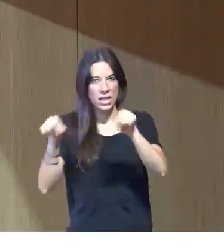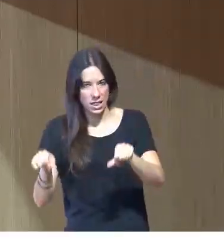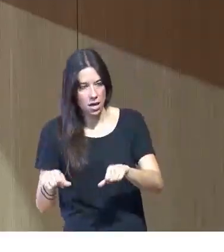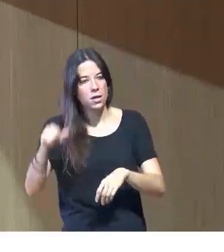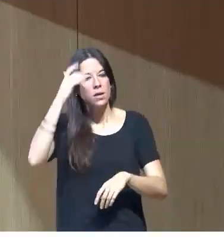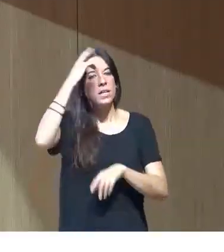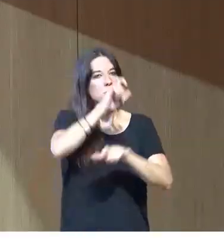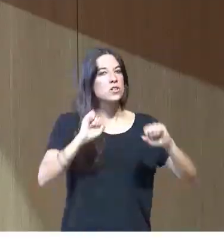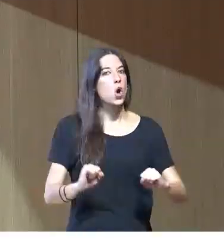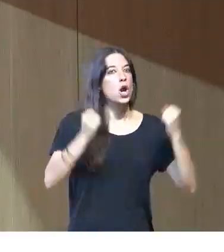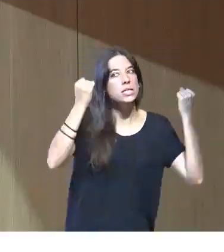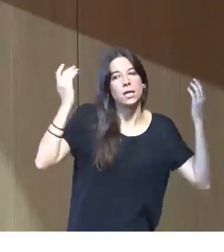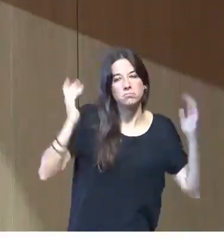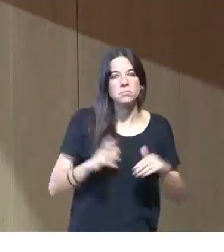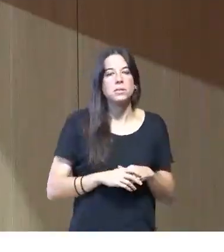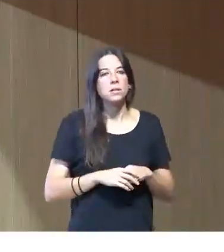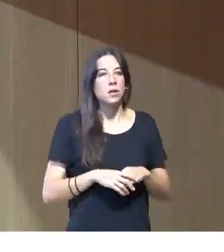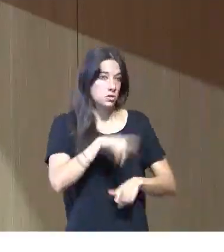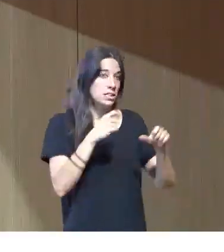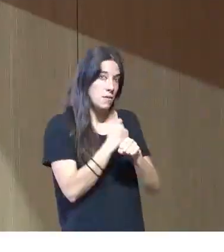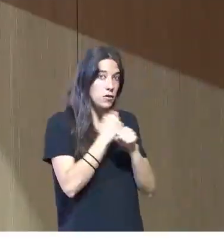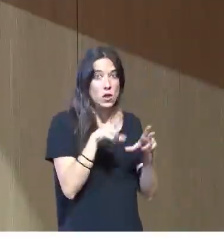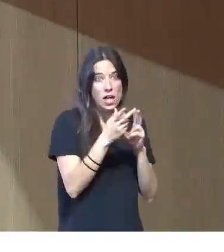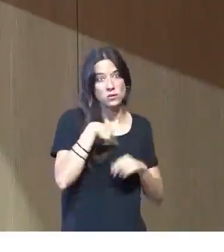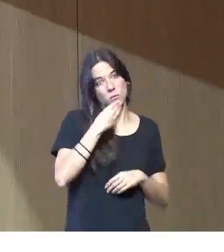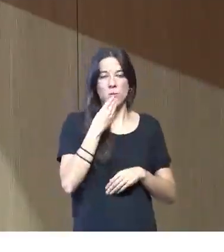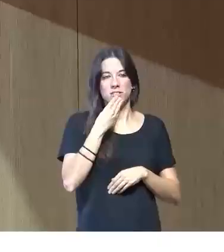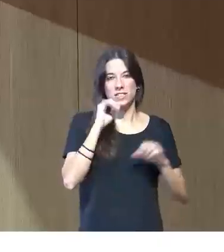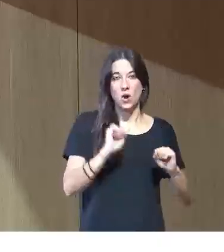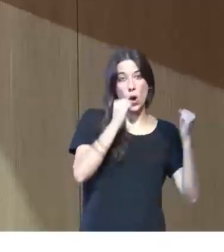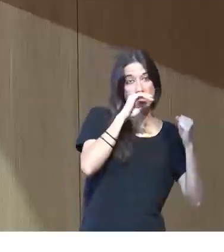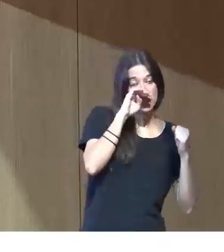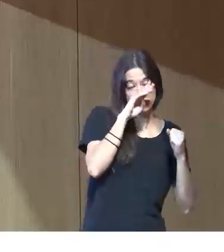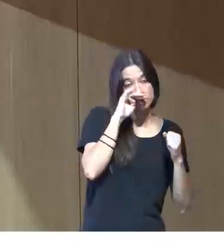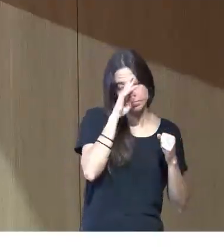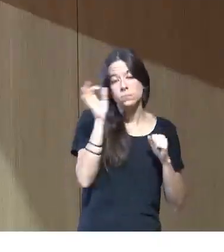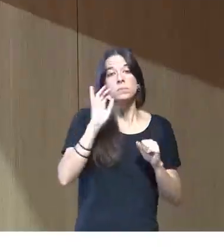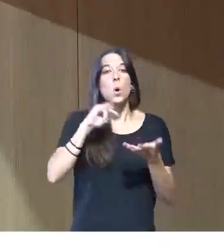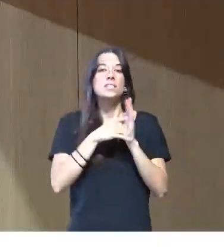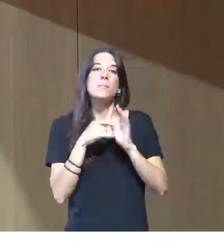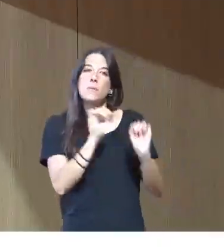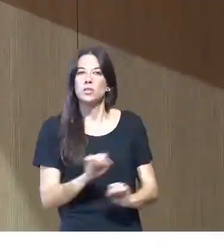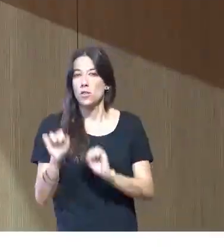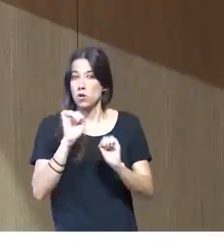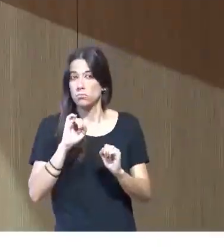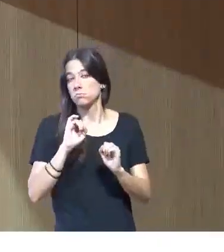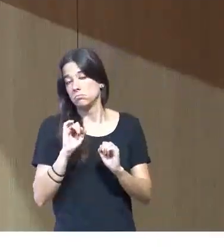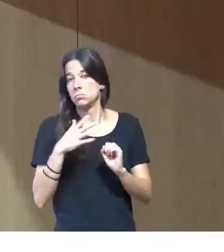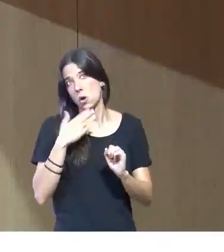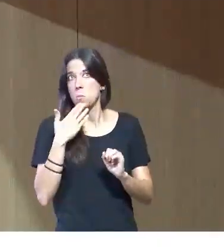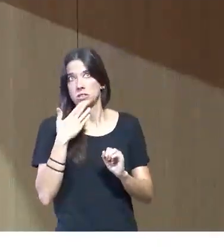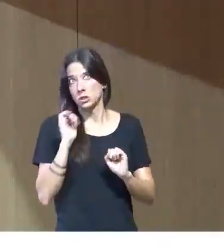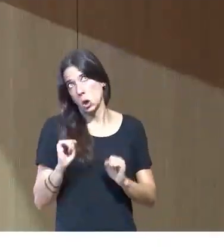socorristas vamos a poner que somos las trabajadoras sociales o puede ser el sistema de protección donde con el que nos hemos